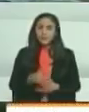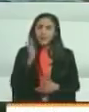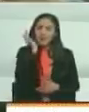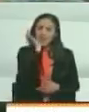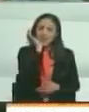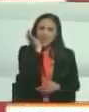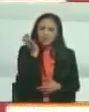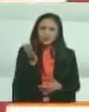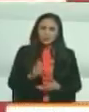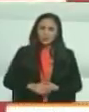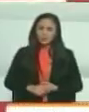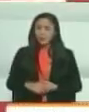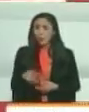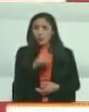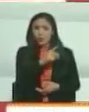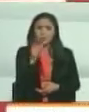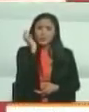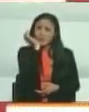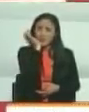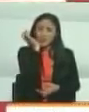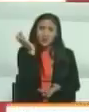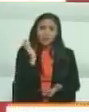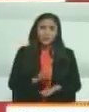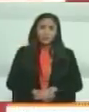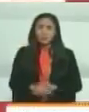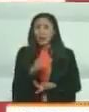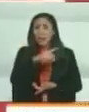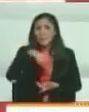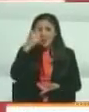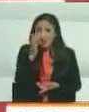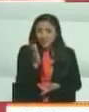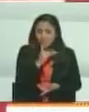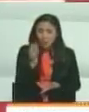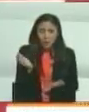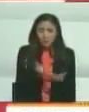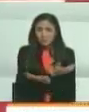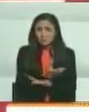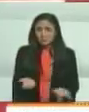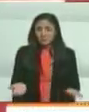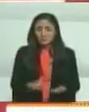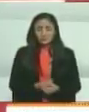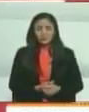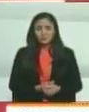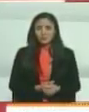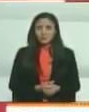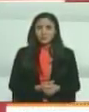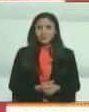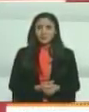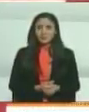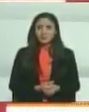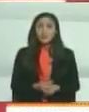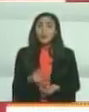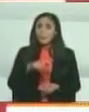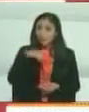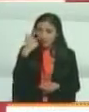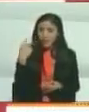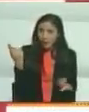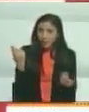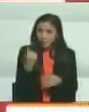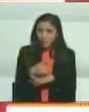Ridículos, altamente ridículos, no les da pena. No les da pena, vergüenza debería